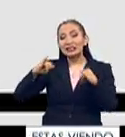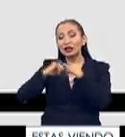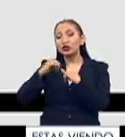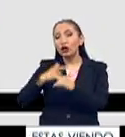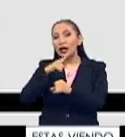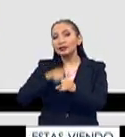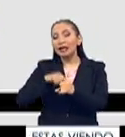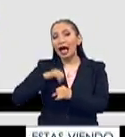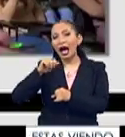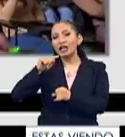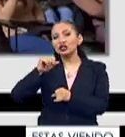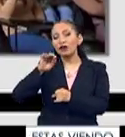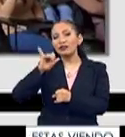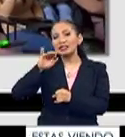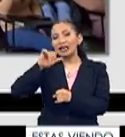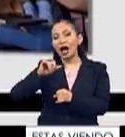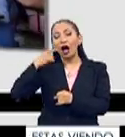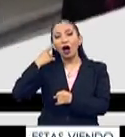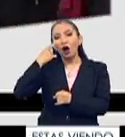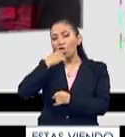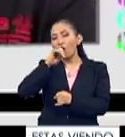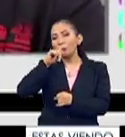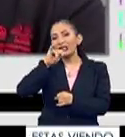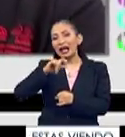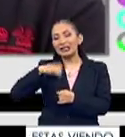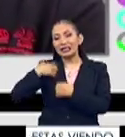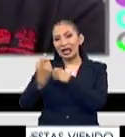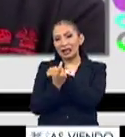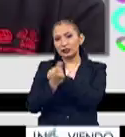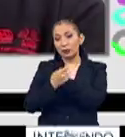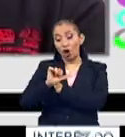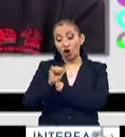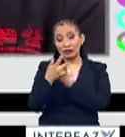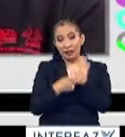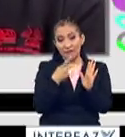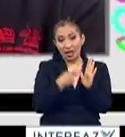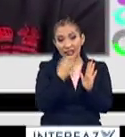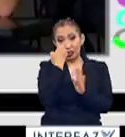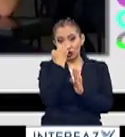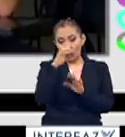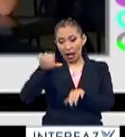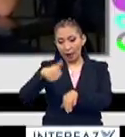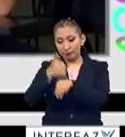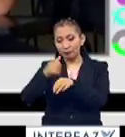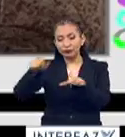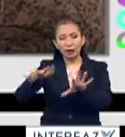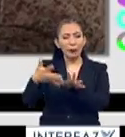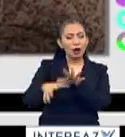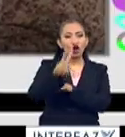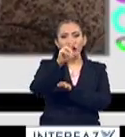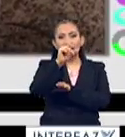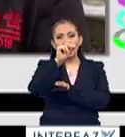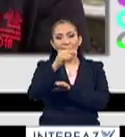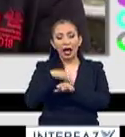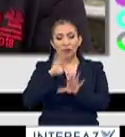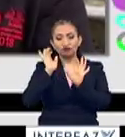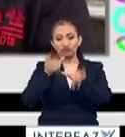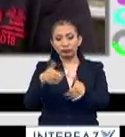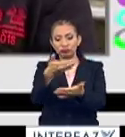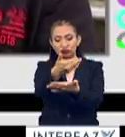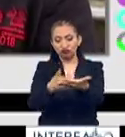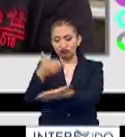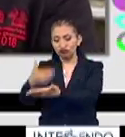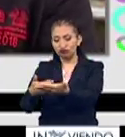Instituto Nacional de Astrofísica, Óptica y Electrónica. Esta es la 11ª versión de la escuela. Son cerca de 80 solicitudes que